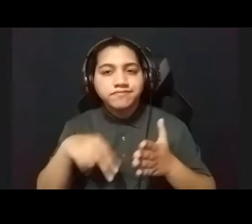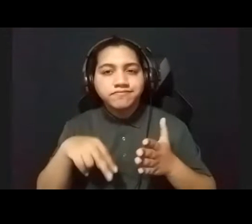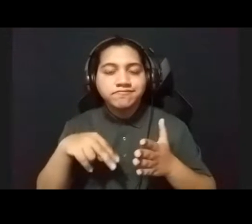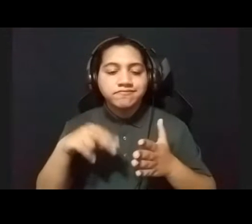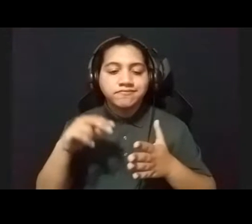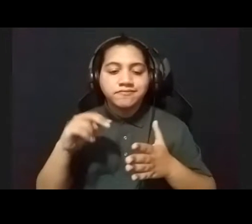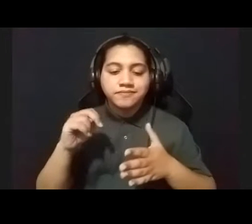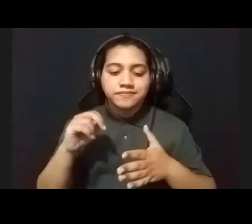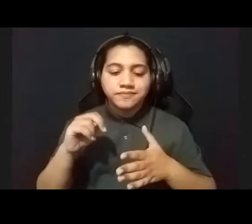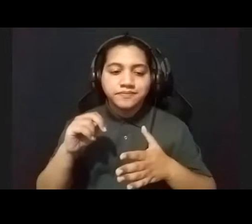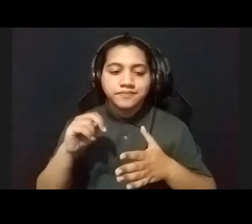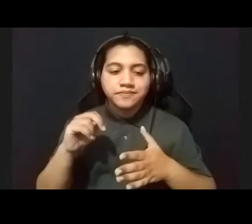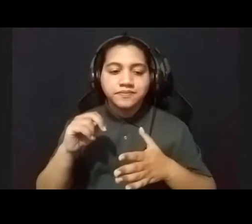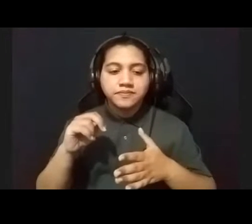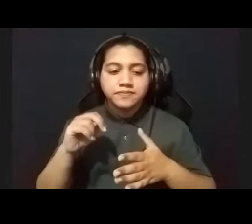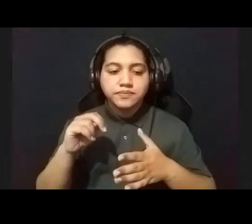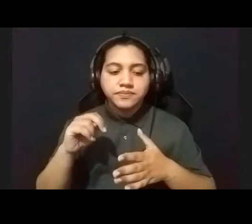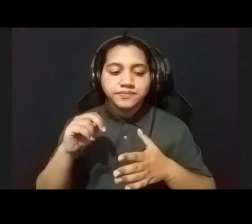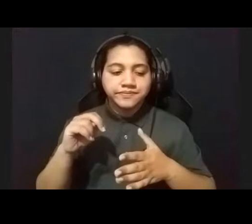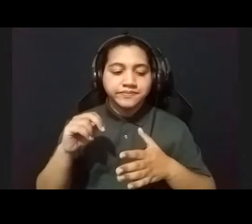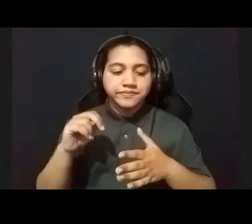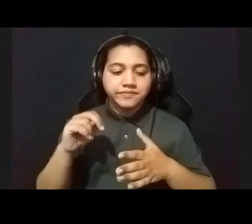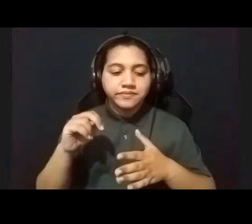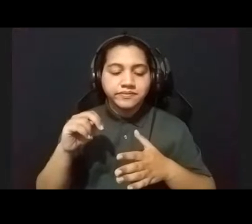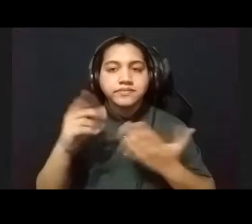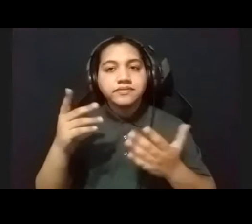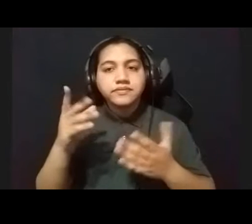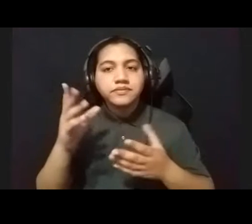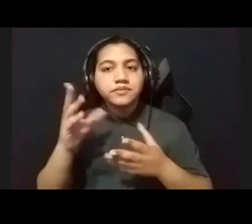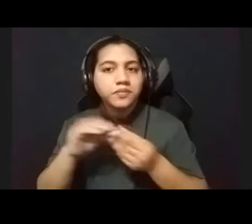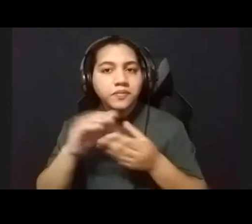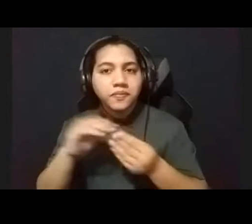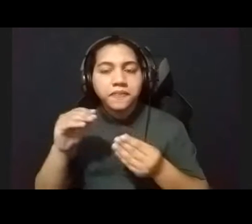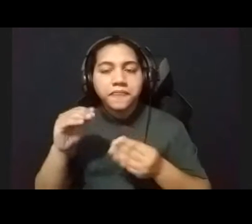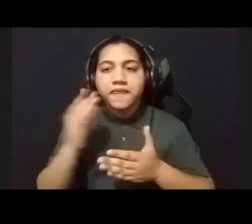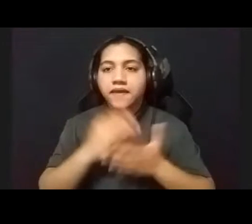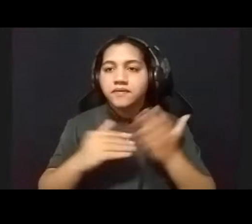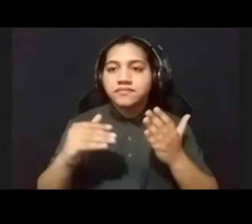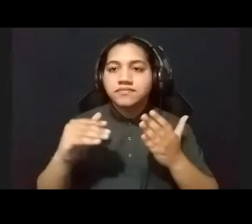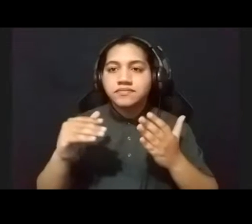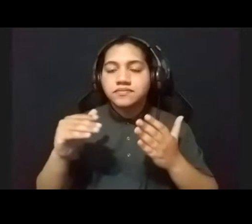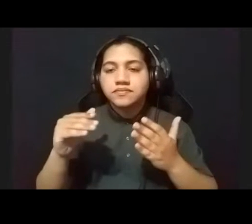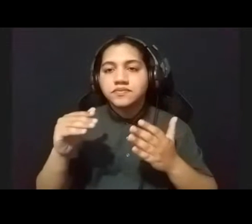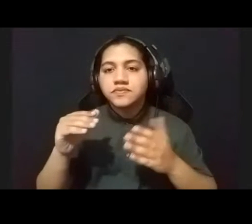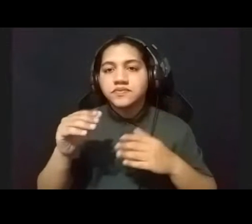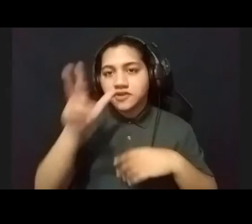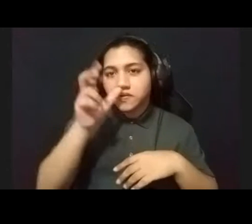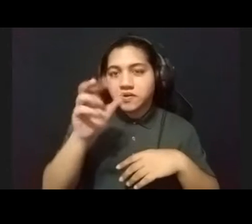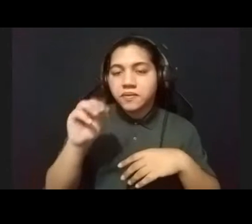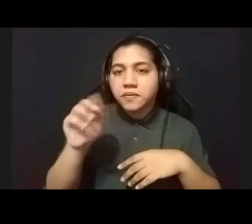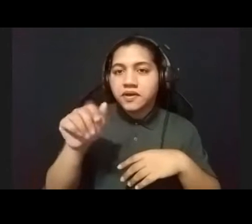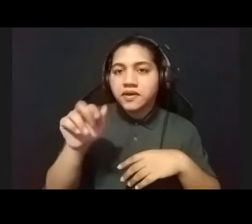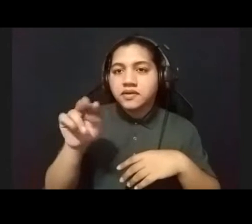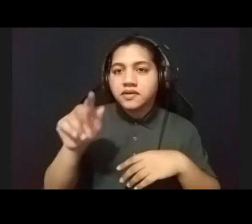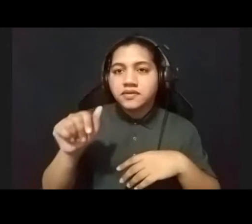rápidamente. A la hora de contar algunas de las versiones de la Cucarachita Martina, porque